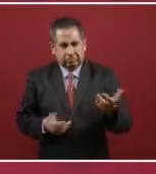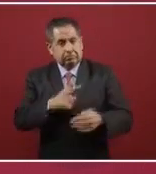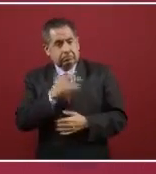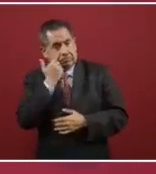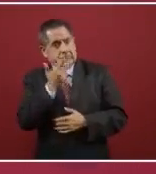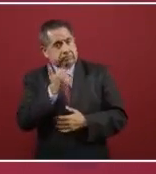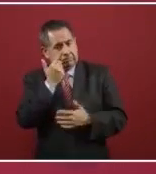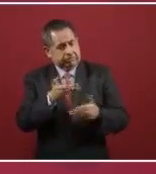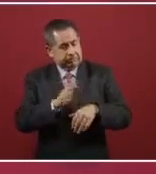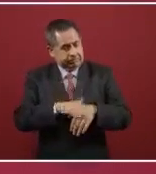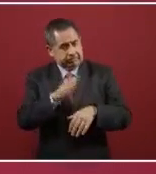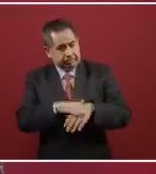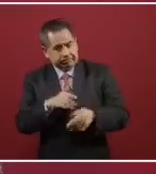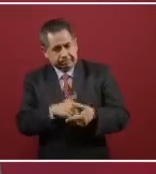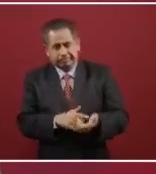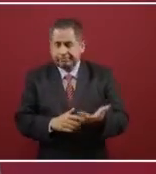que quieren